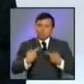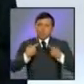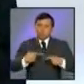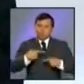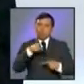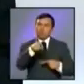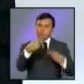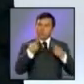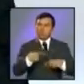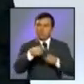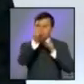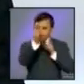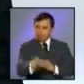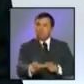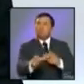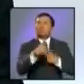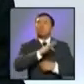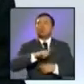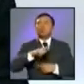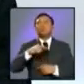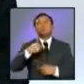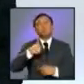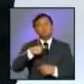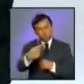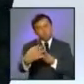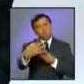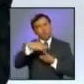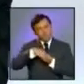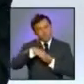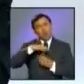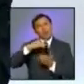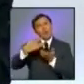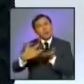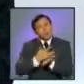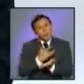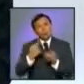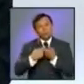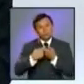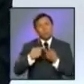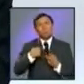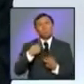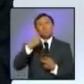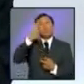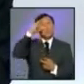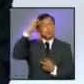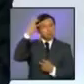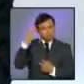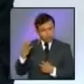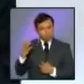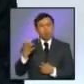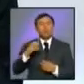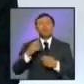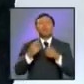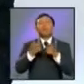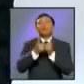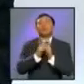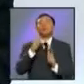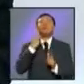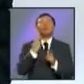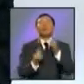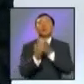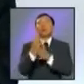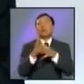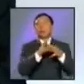salario Sí güey Cuánto cuánto para que me alcance eso que tú me propones